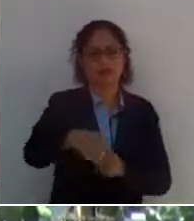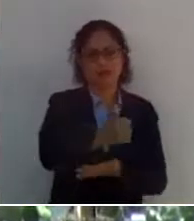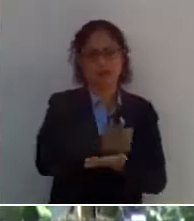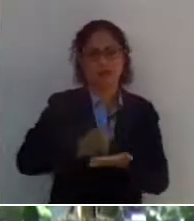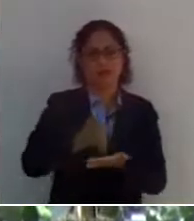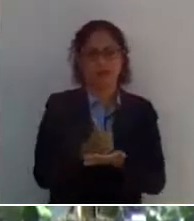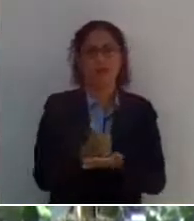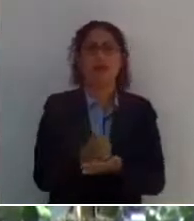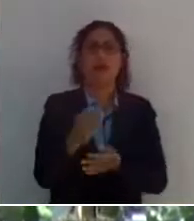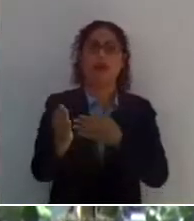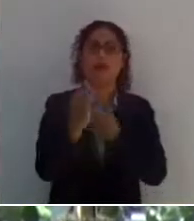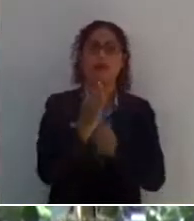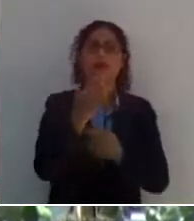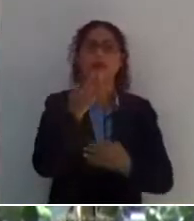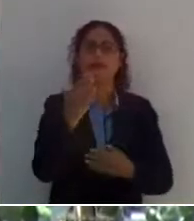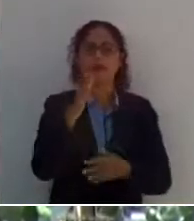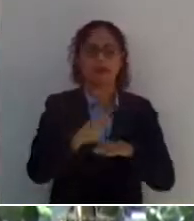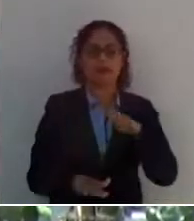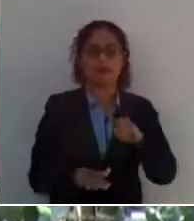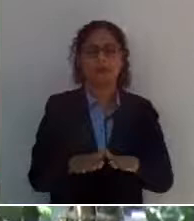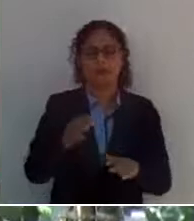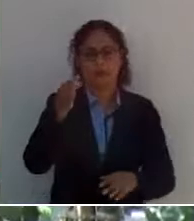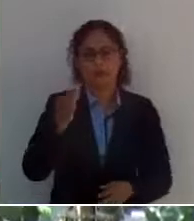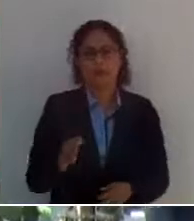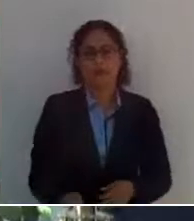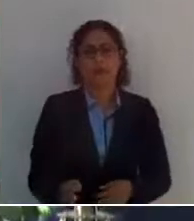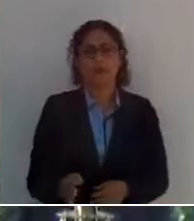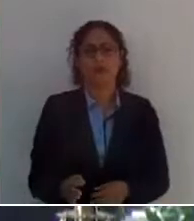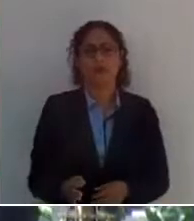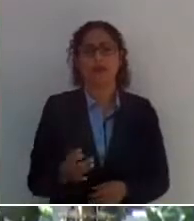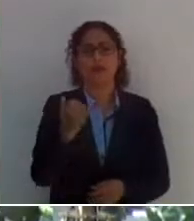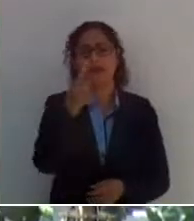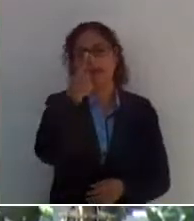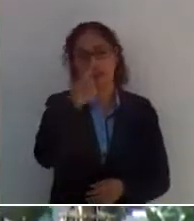ha permitido dar pasos firmes y concretos